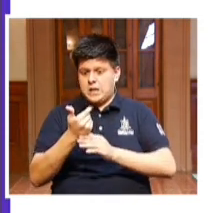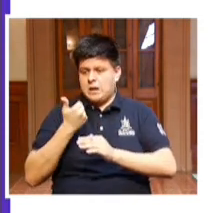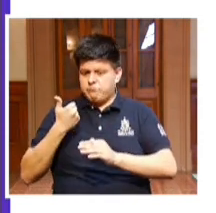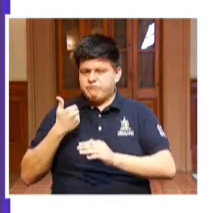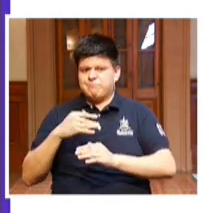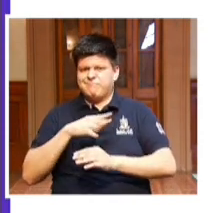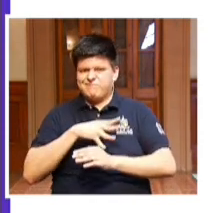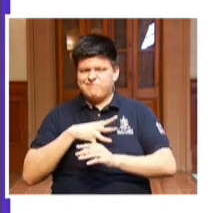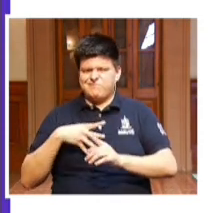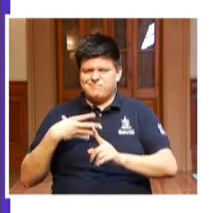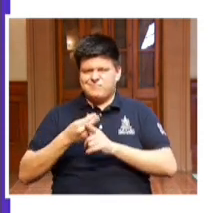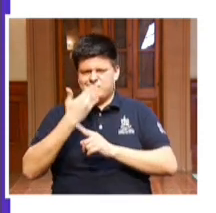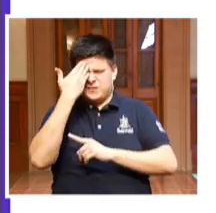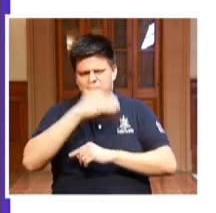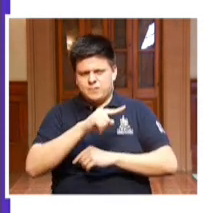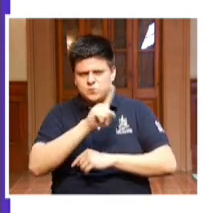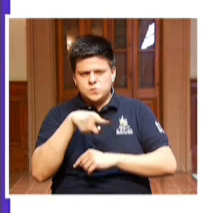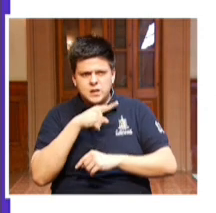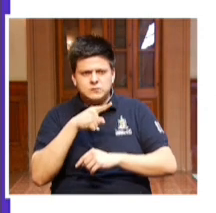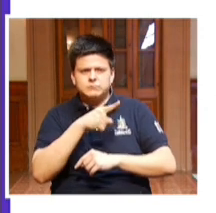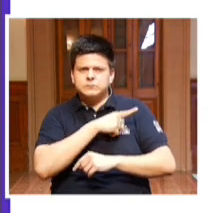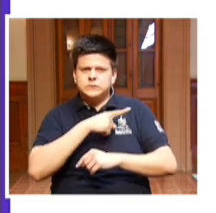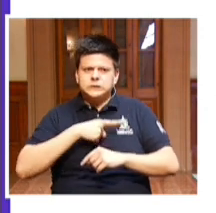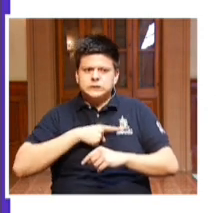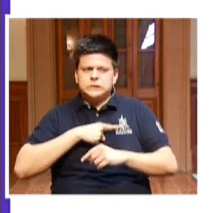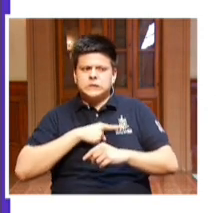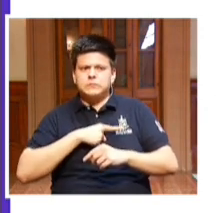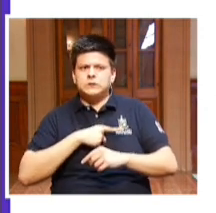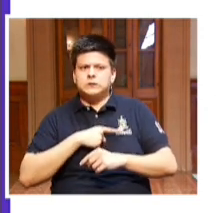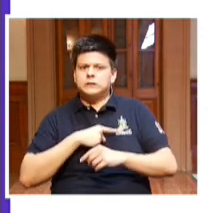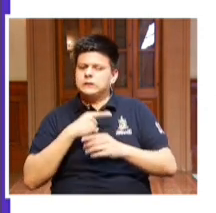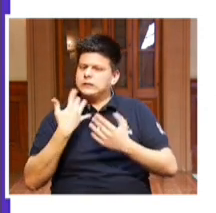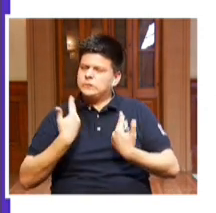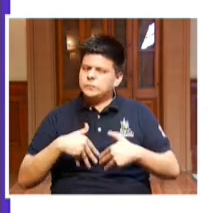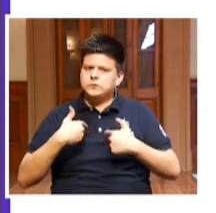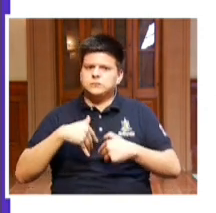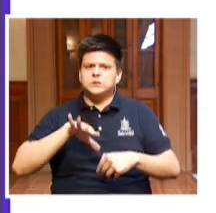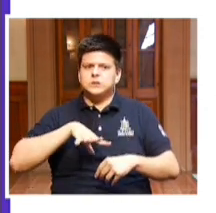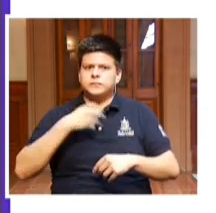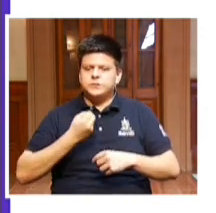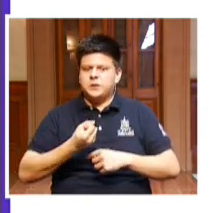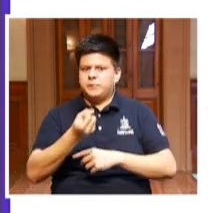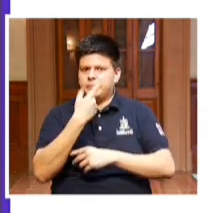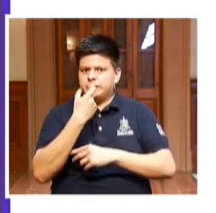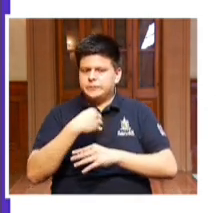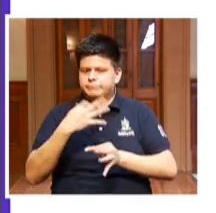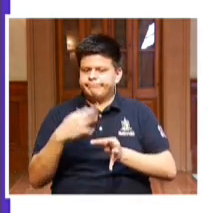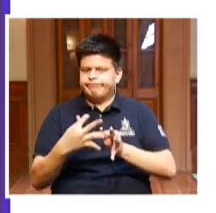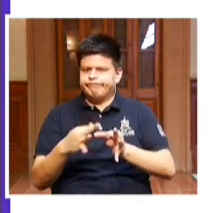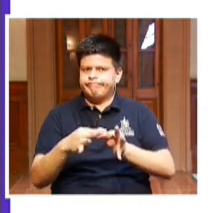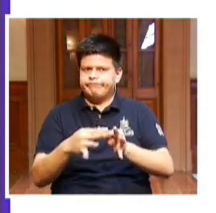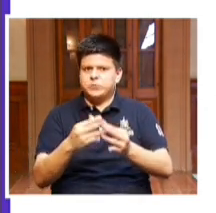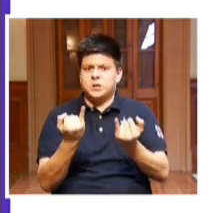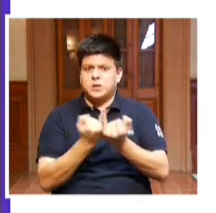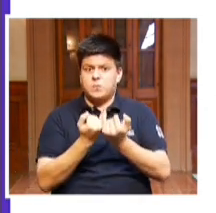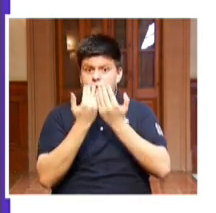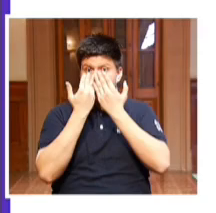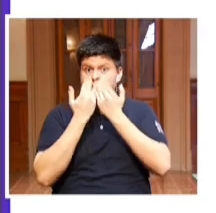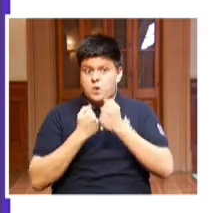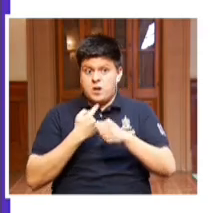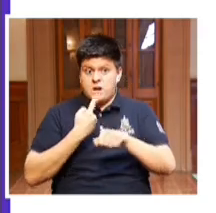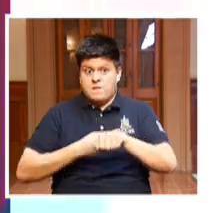preexistente, hay que tratar de tenerlo controlado. Pero también el no tener ninguna comorbilidad